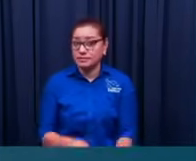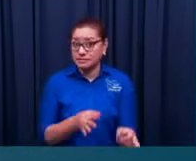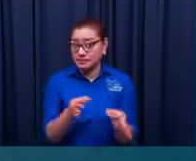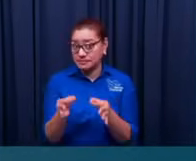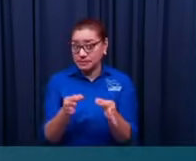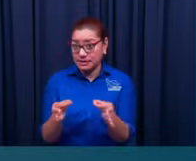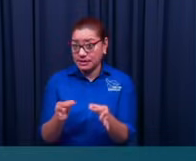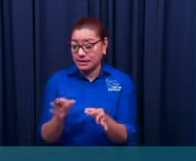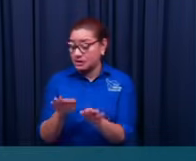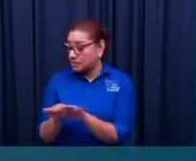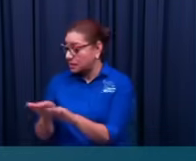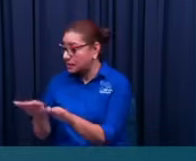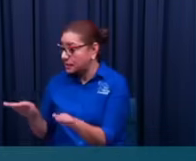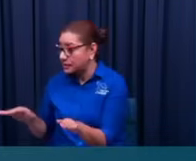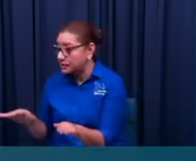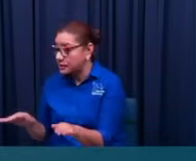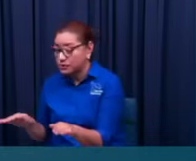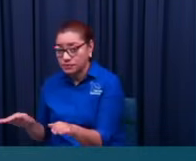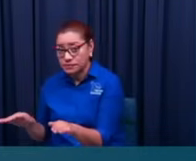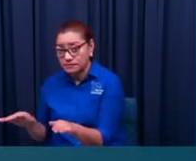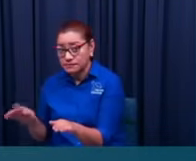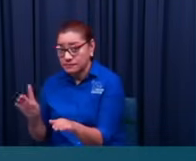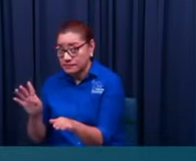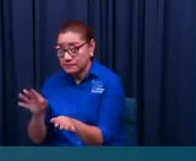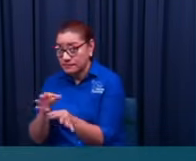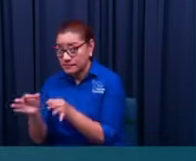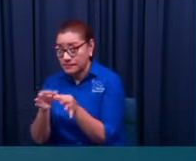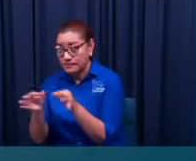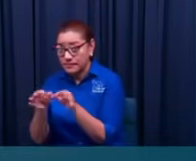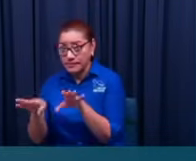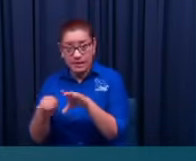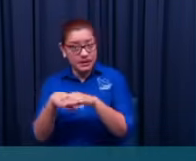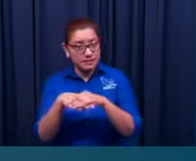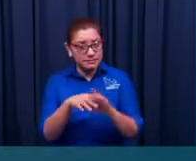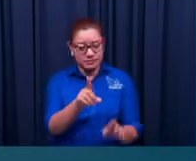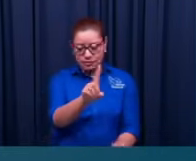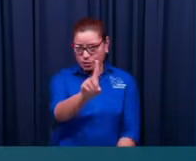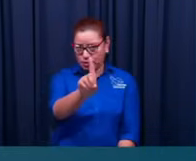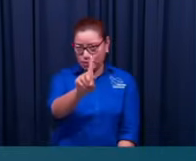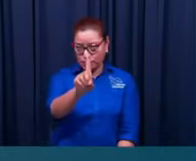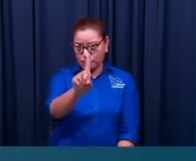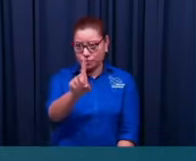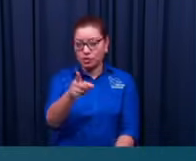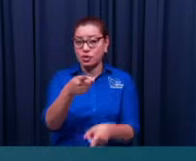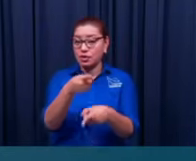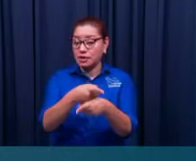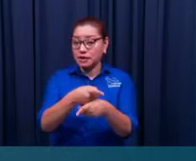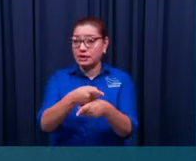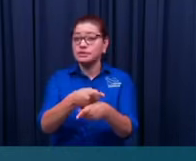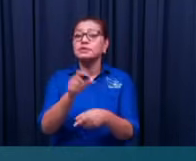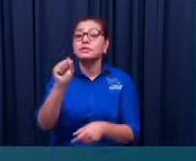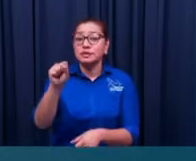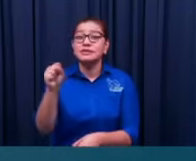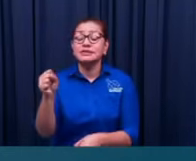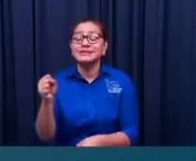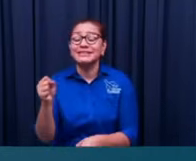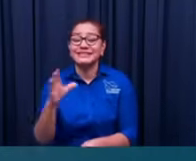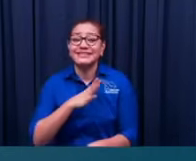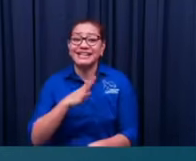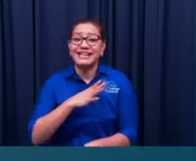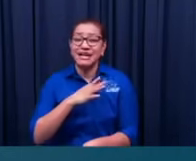Usted trajo a su hijito y yo le voy a empezar a hablar de las cosas matrimoniales así. No, eso lo vamos a hacer. Tenemos un retiro